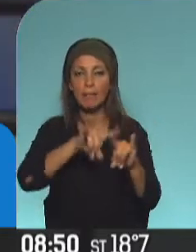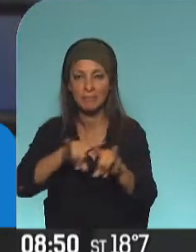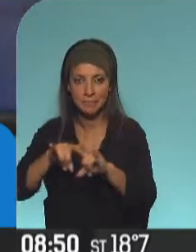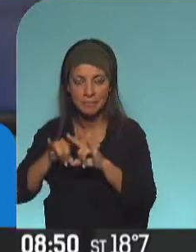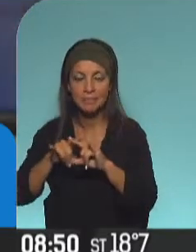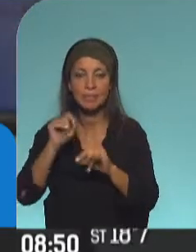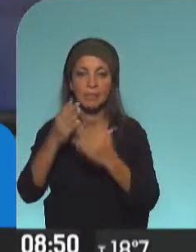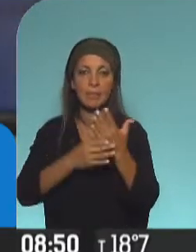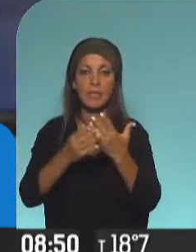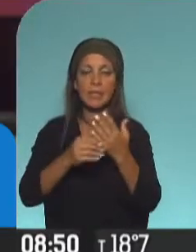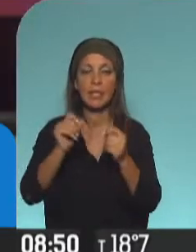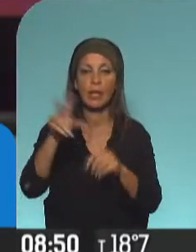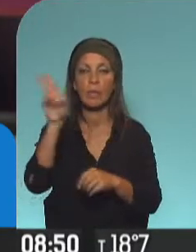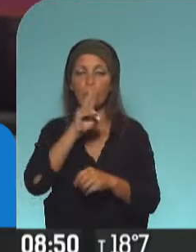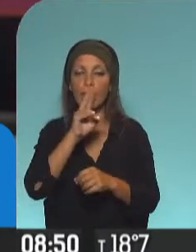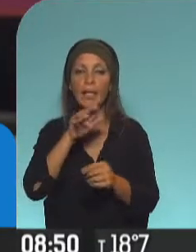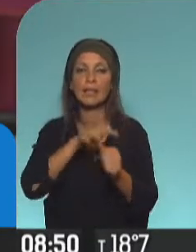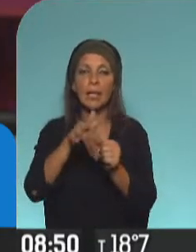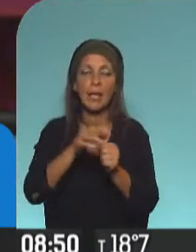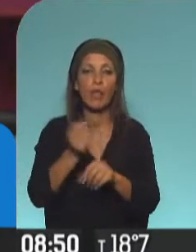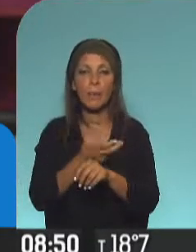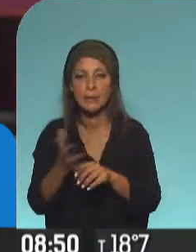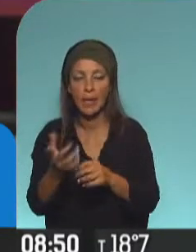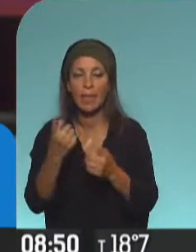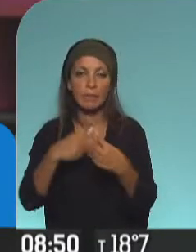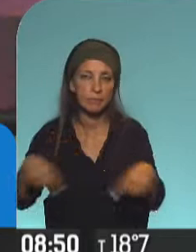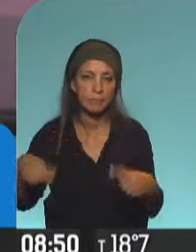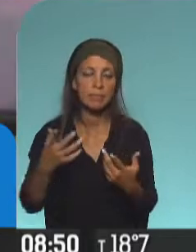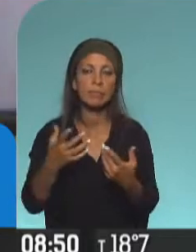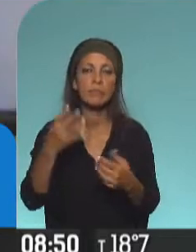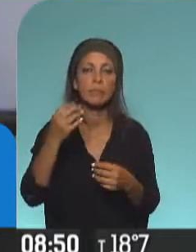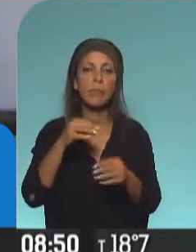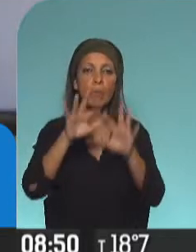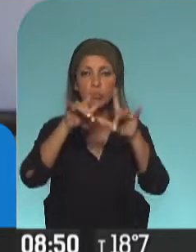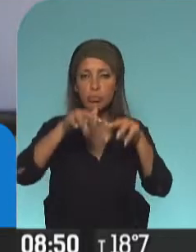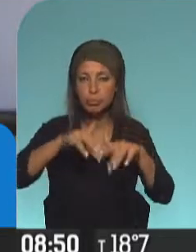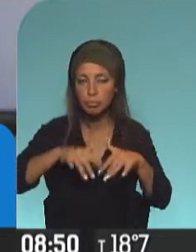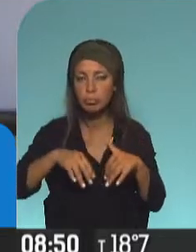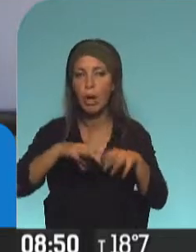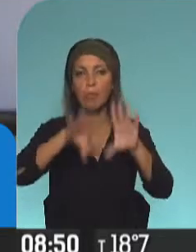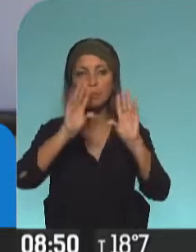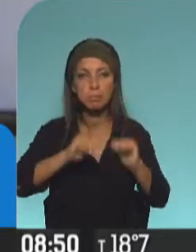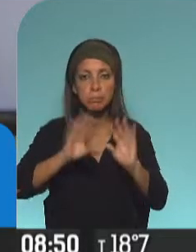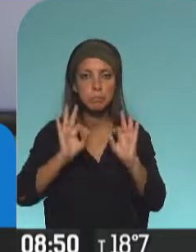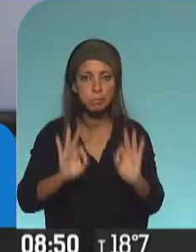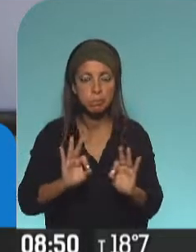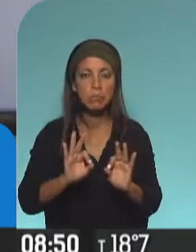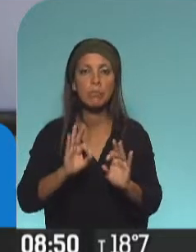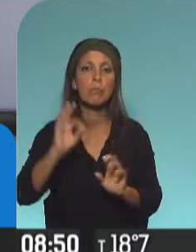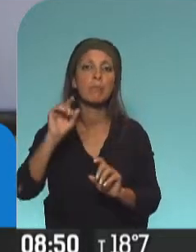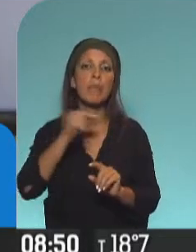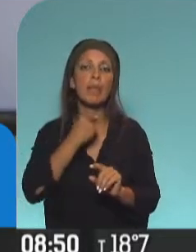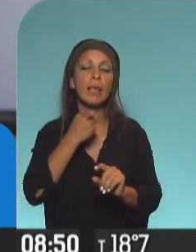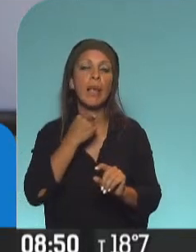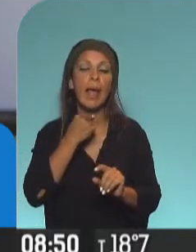del Ministerio de las Mujeres, Géneros y Diversidad. Ingresan una cantidad de información que se le pide. Aquellos o aquellas que quieran presentar